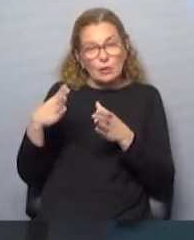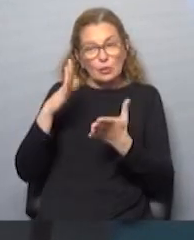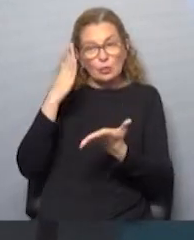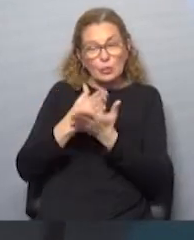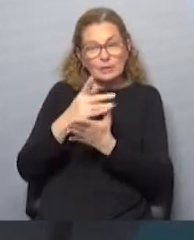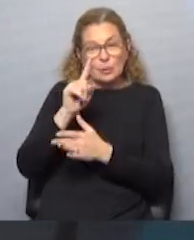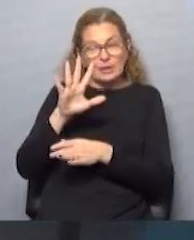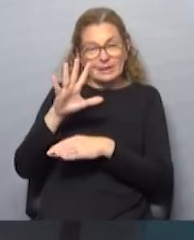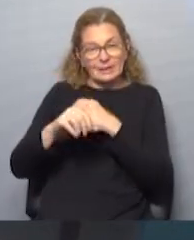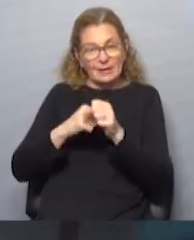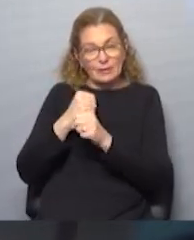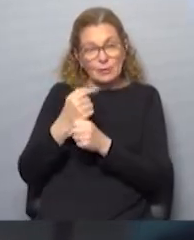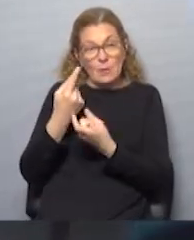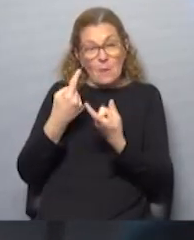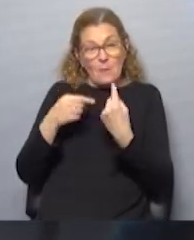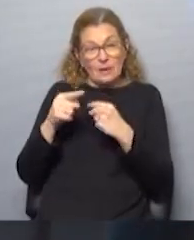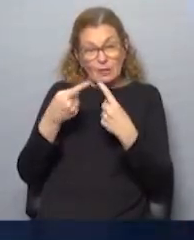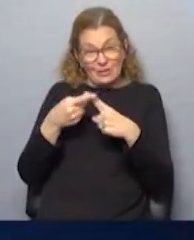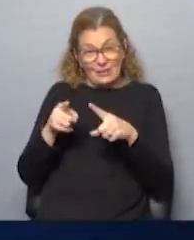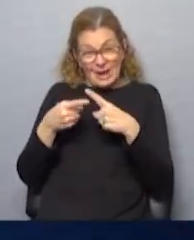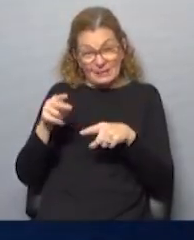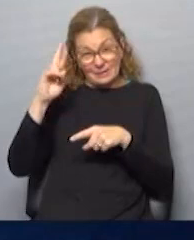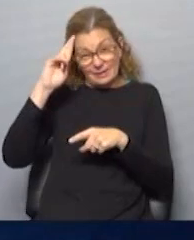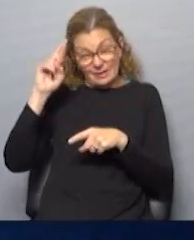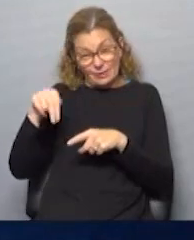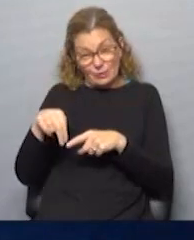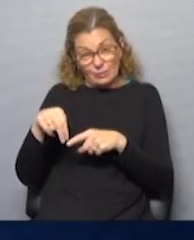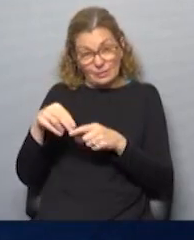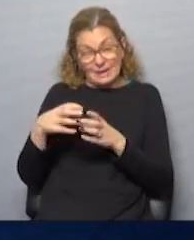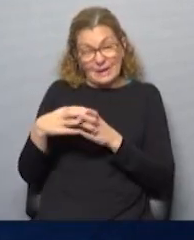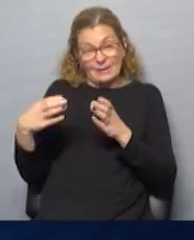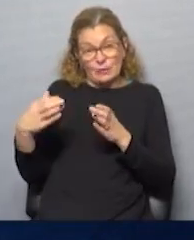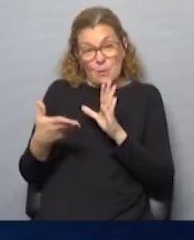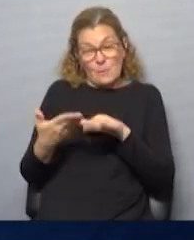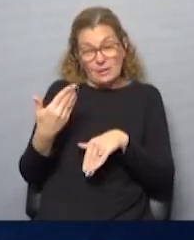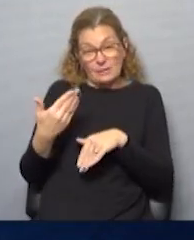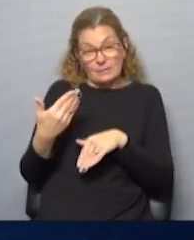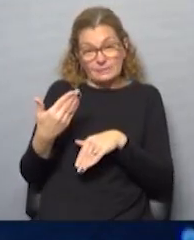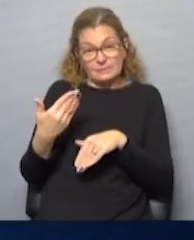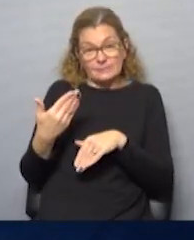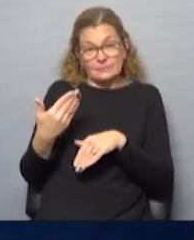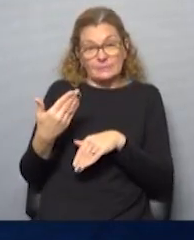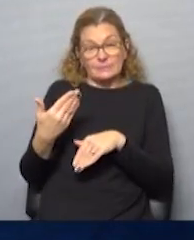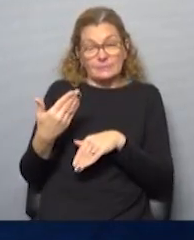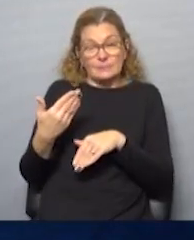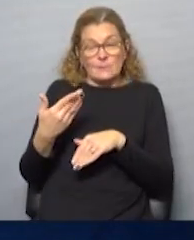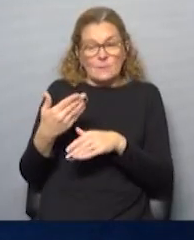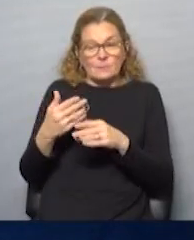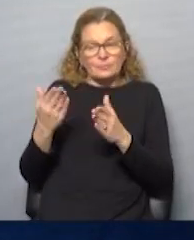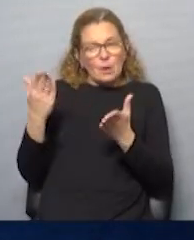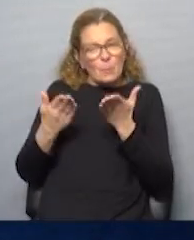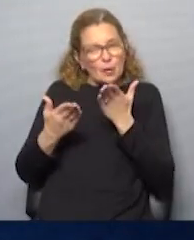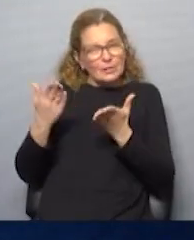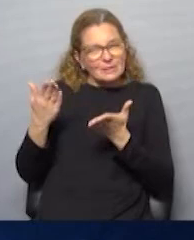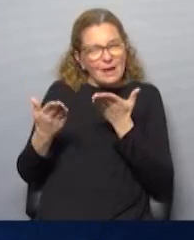15 años pero por diferentes razones y afortunadamente creció más el producto la proporción es